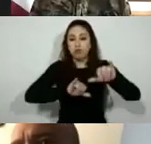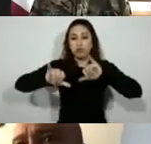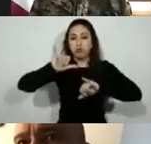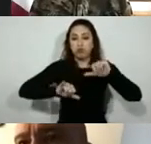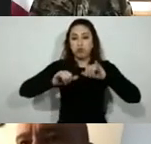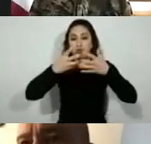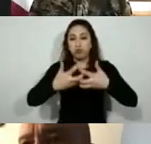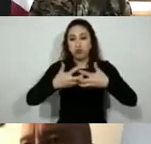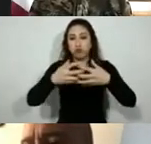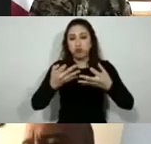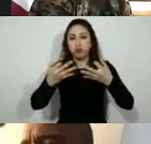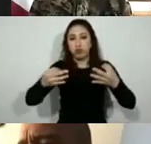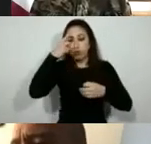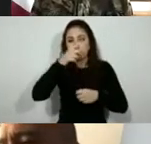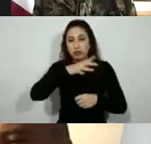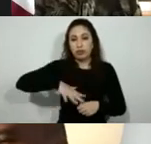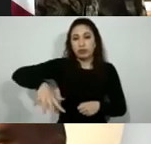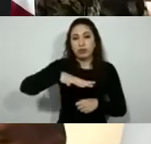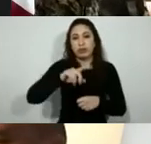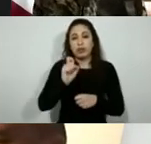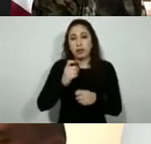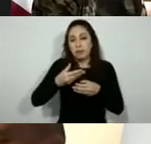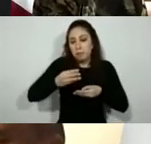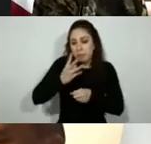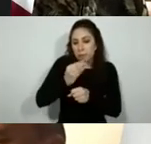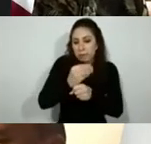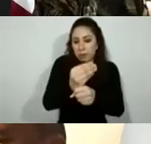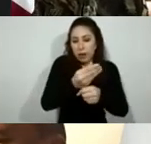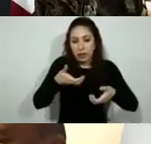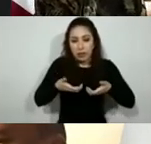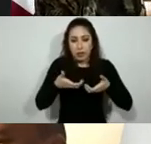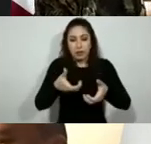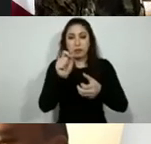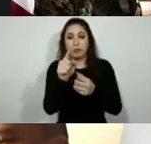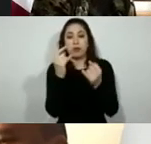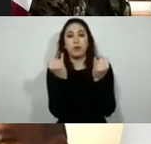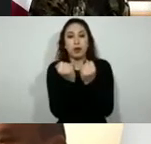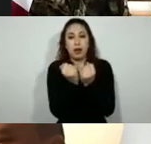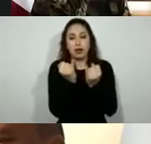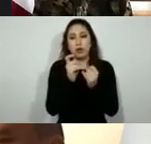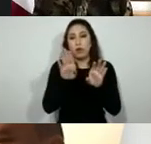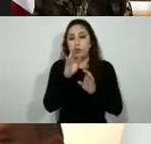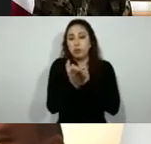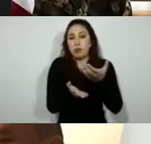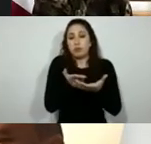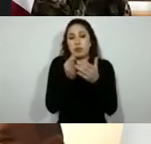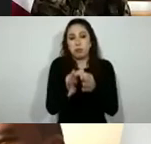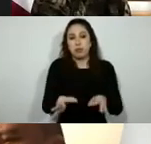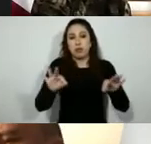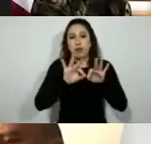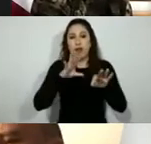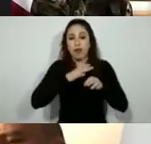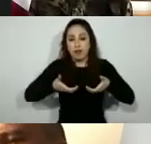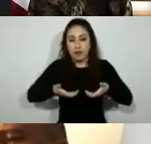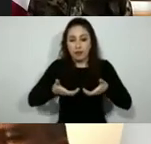de la Ciudad de México. Hemos también desarrollado como una estrategia muy importante los caminos de mujeres libres